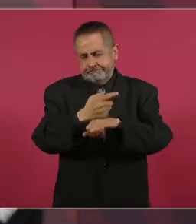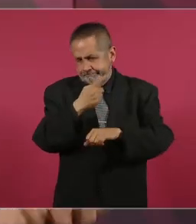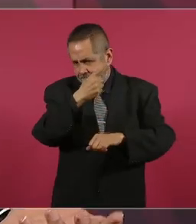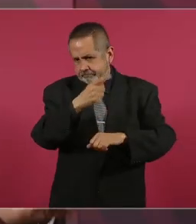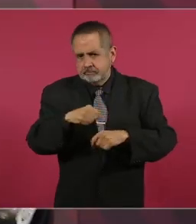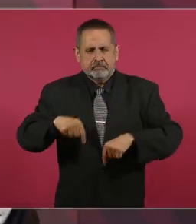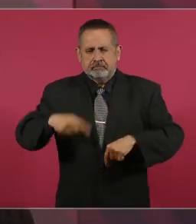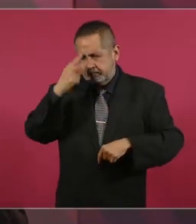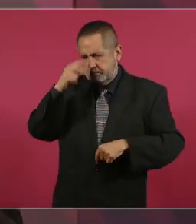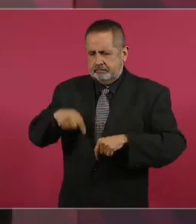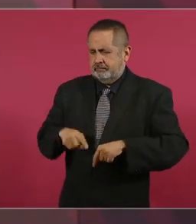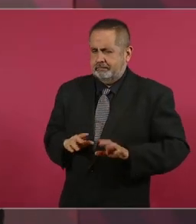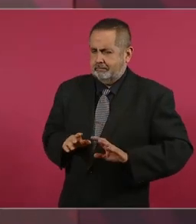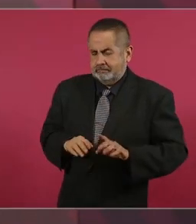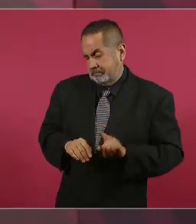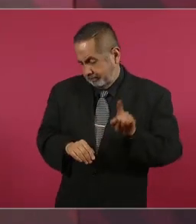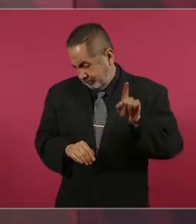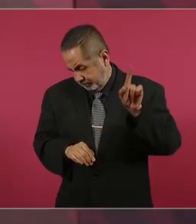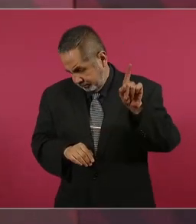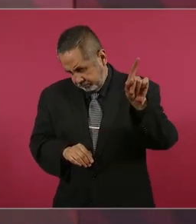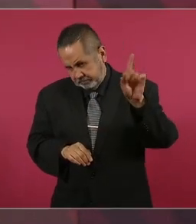no en México.